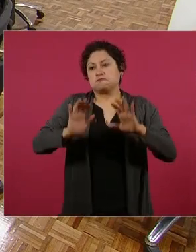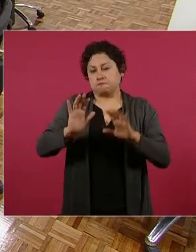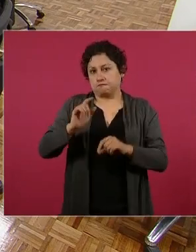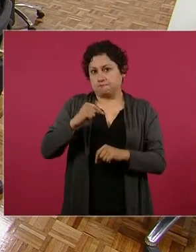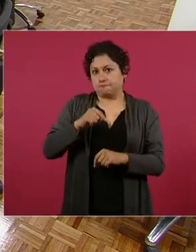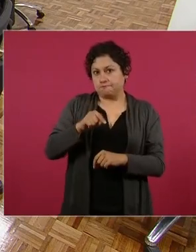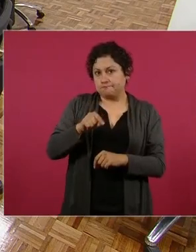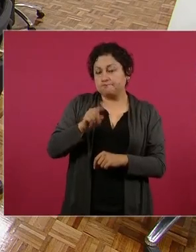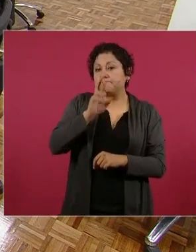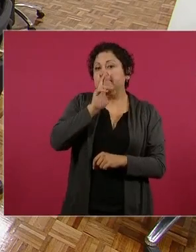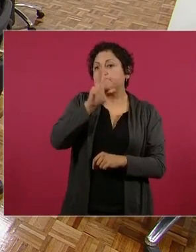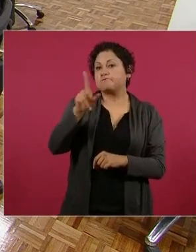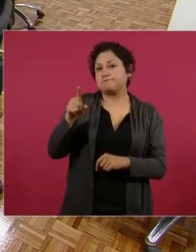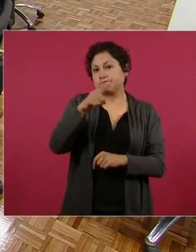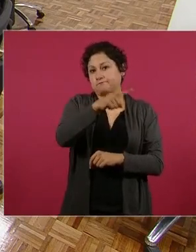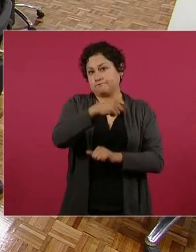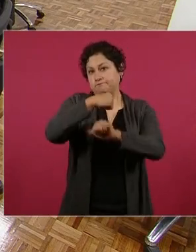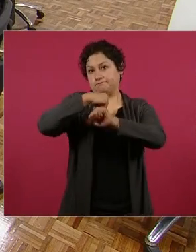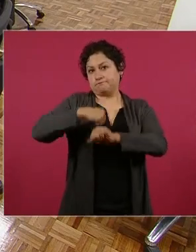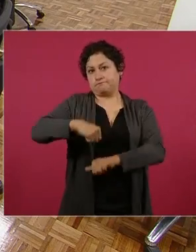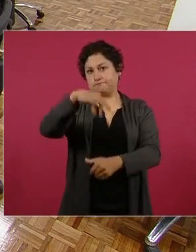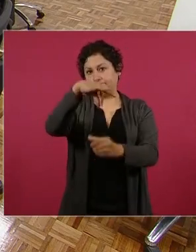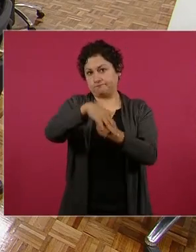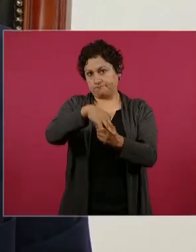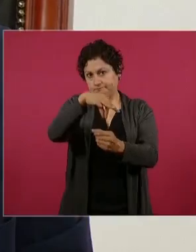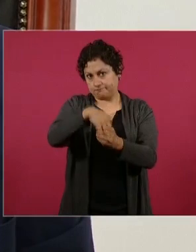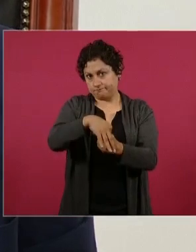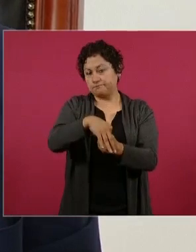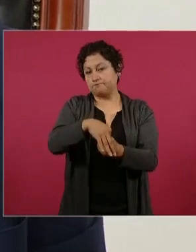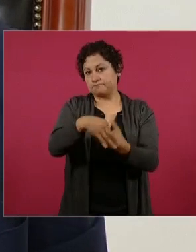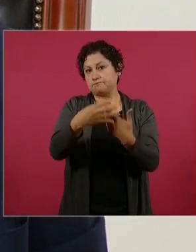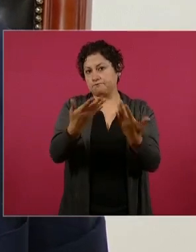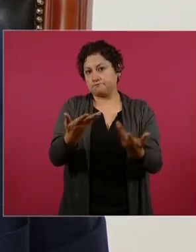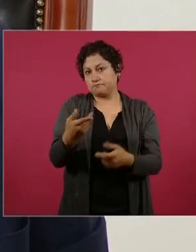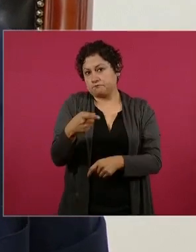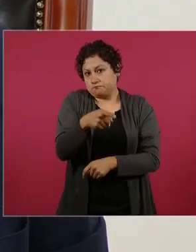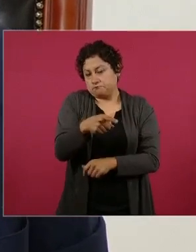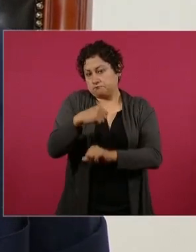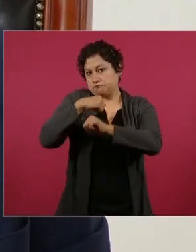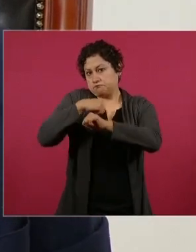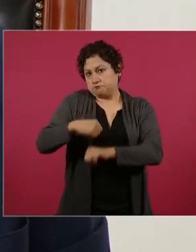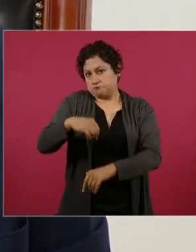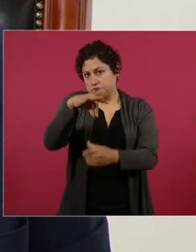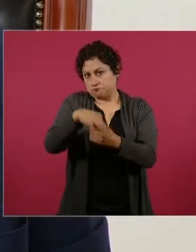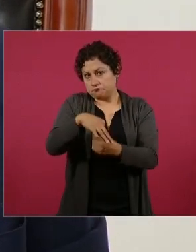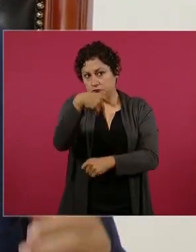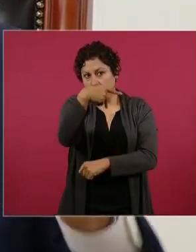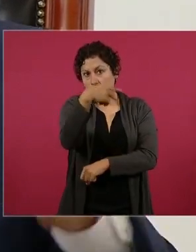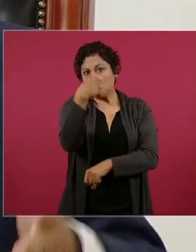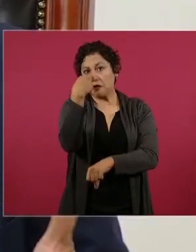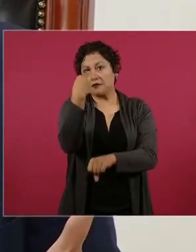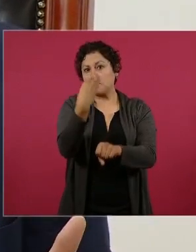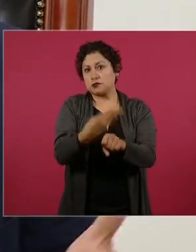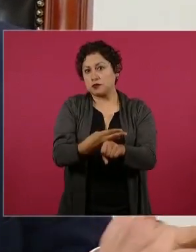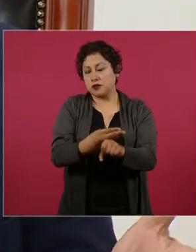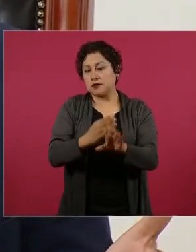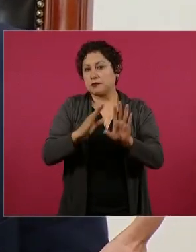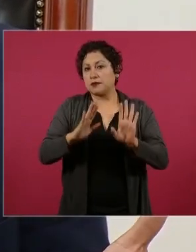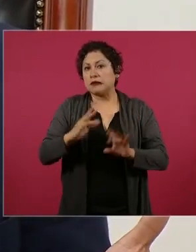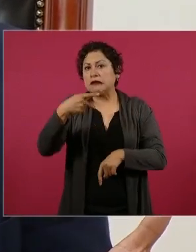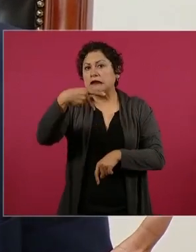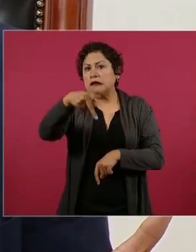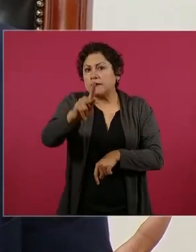encargado de llevar a cabo estas diligencias. Pero eso está establecido en la